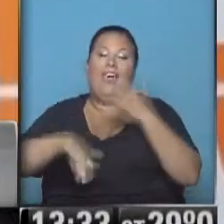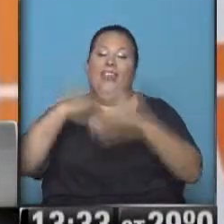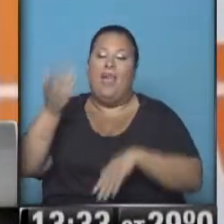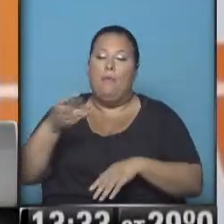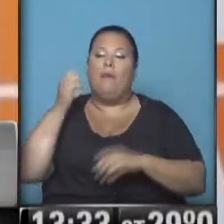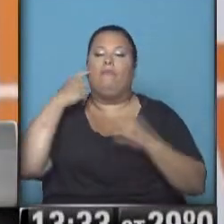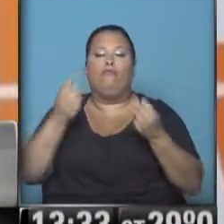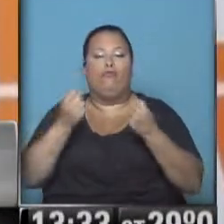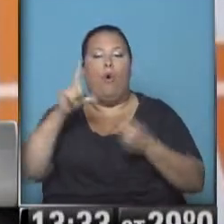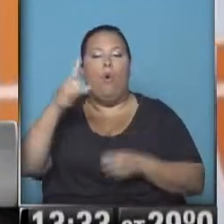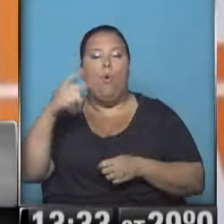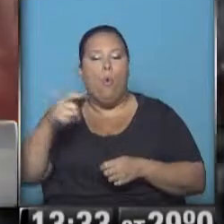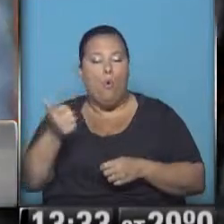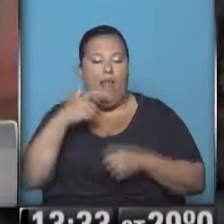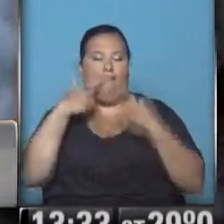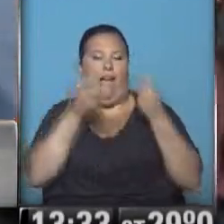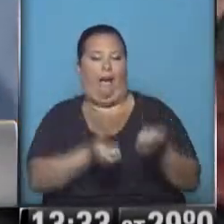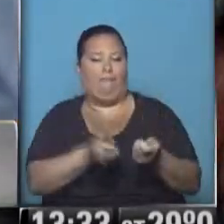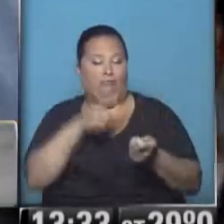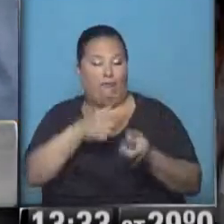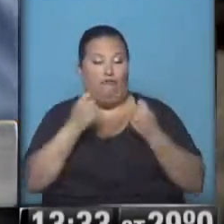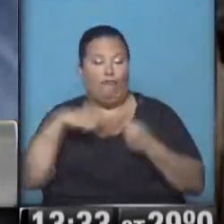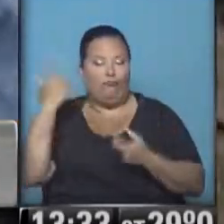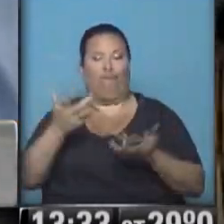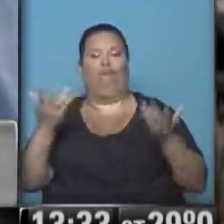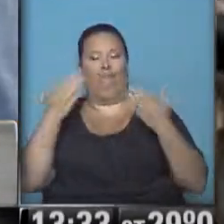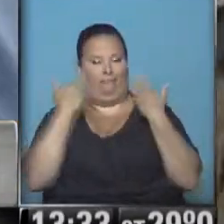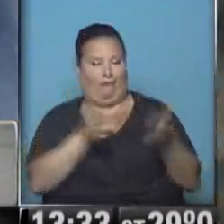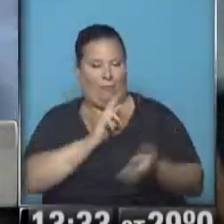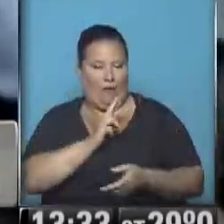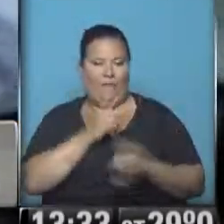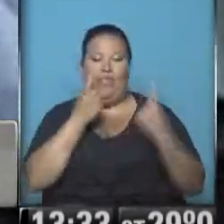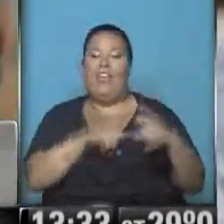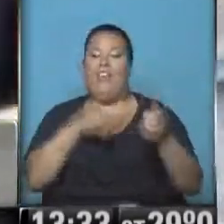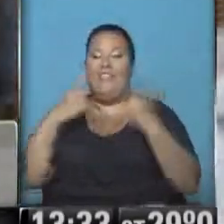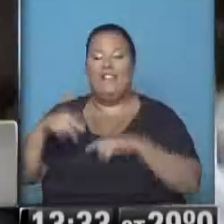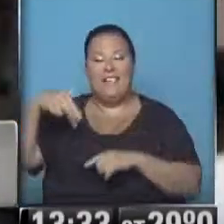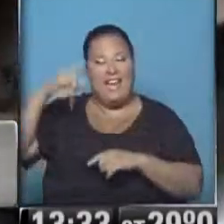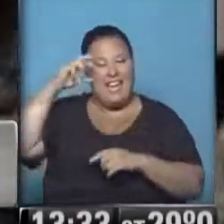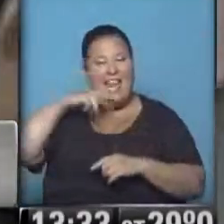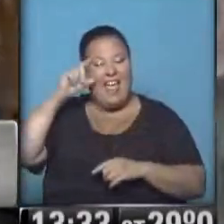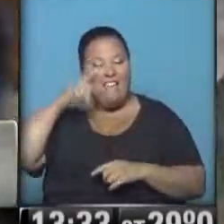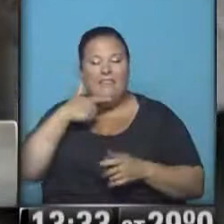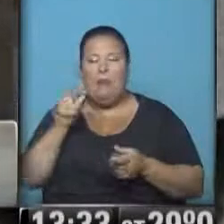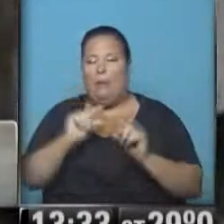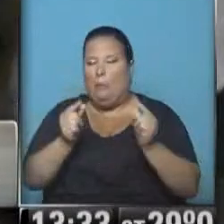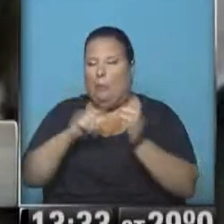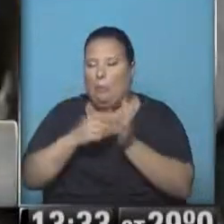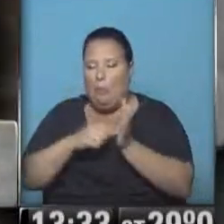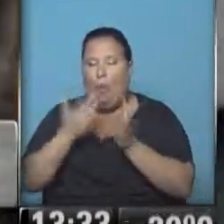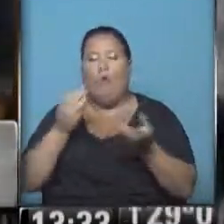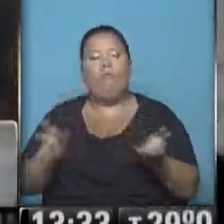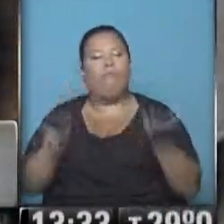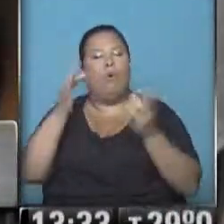la aparición muy fuerte en la campaña del ex presidente lula da silva la diferencia con adhesión a veces es unos poquitos puntos porque lo